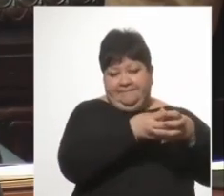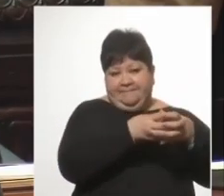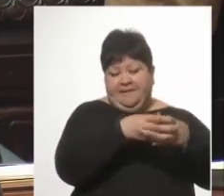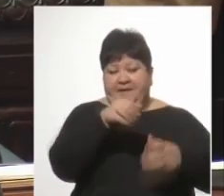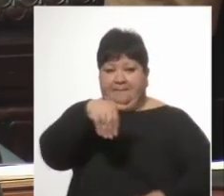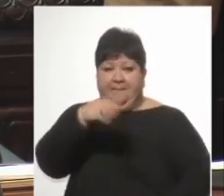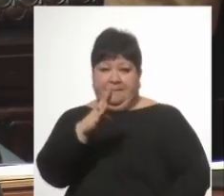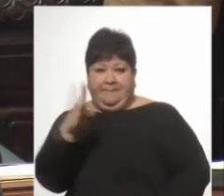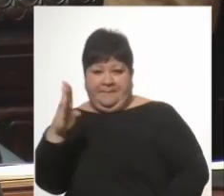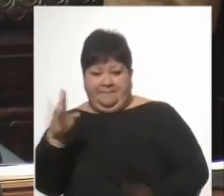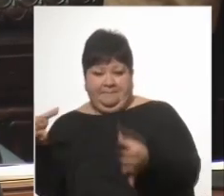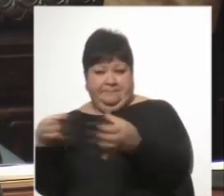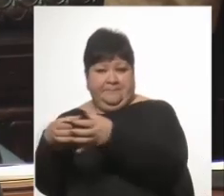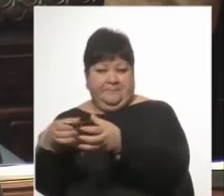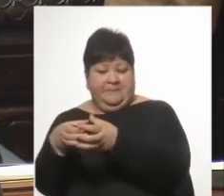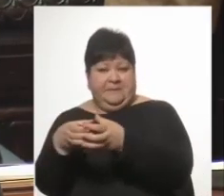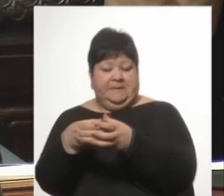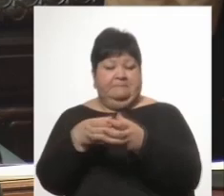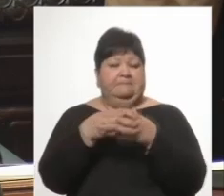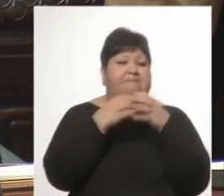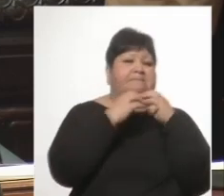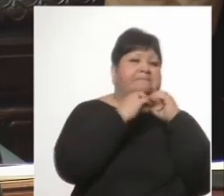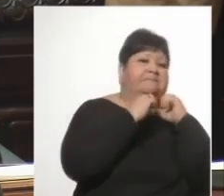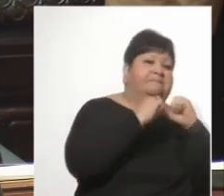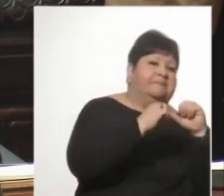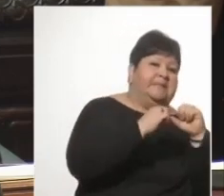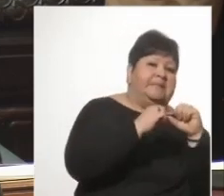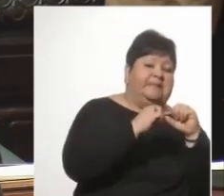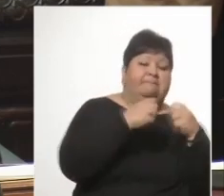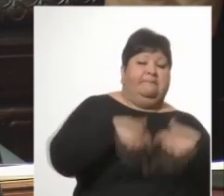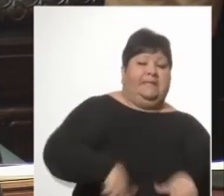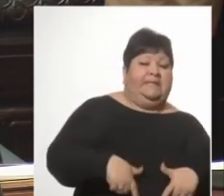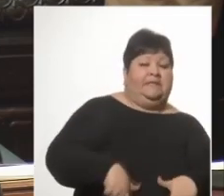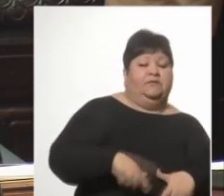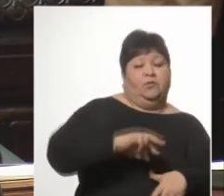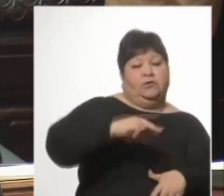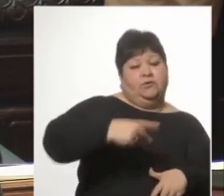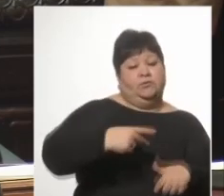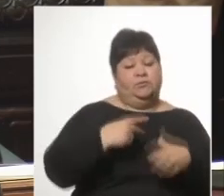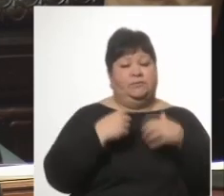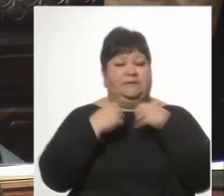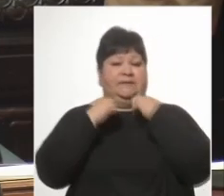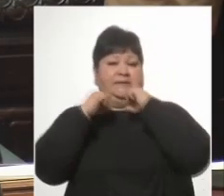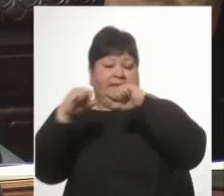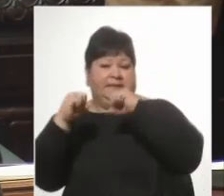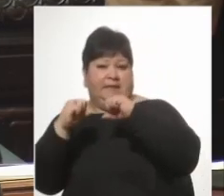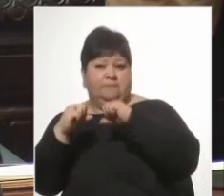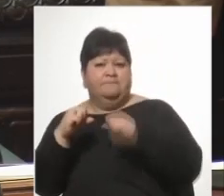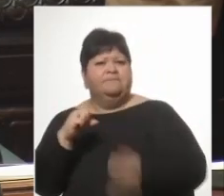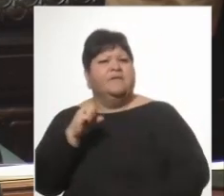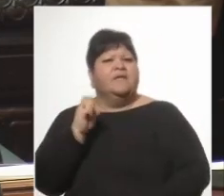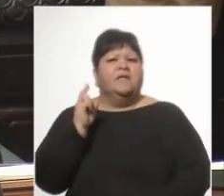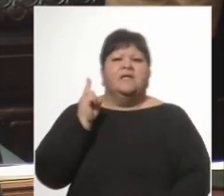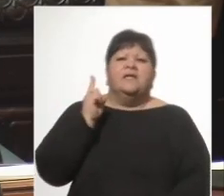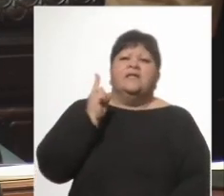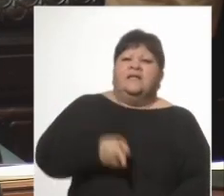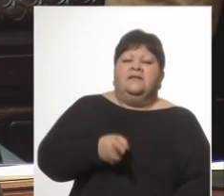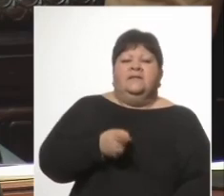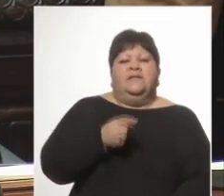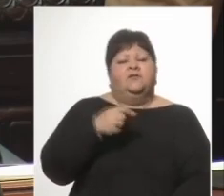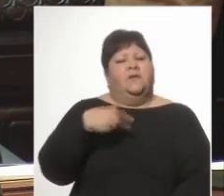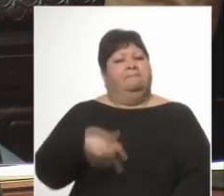y el subsecretario. Lo había. Tenía total determinación el ministro